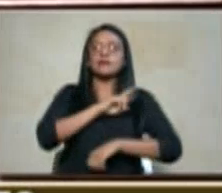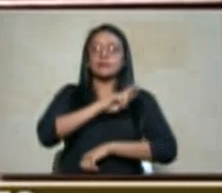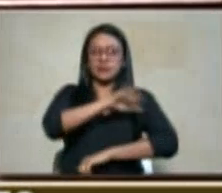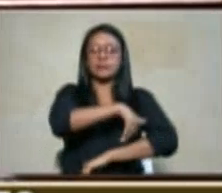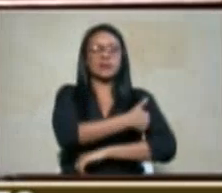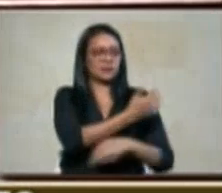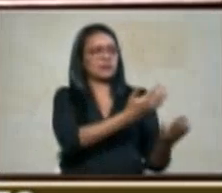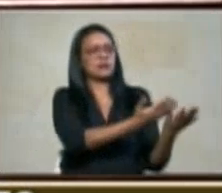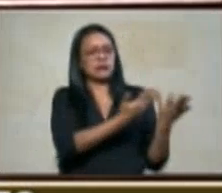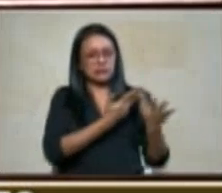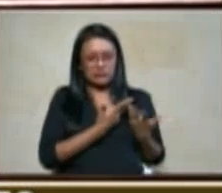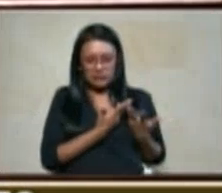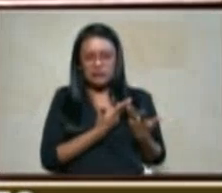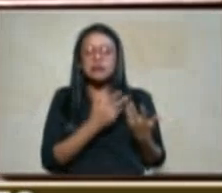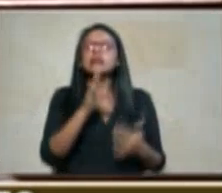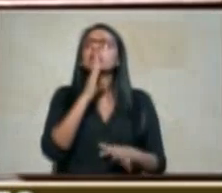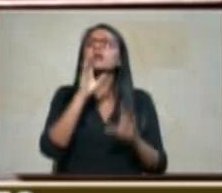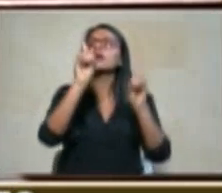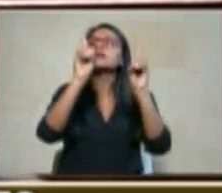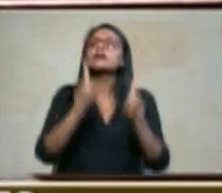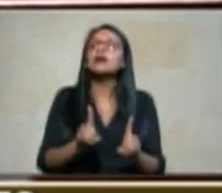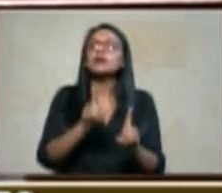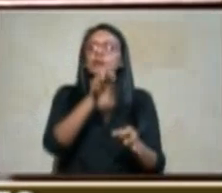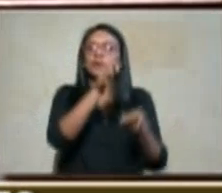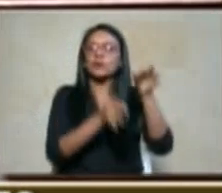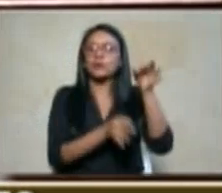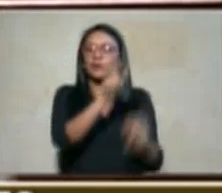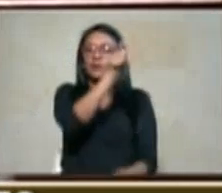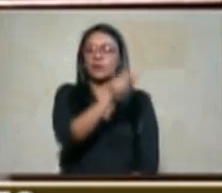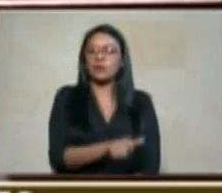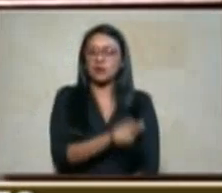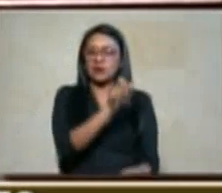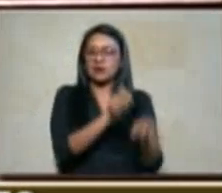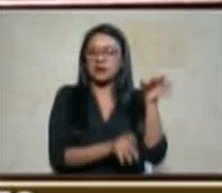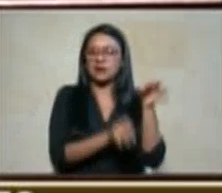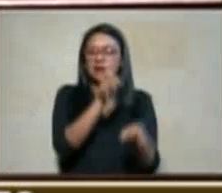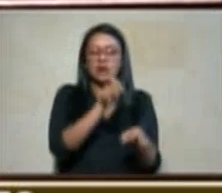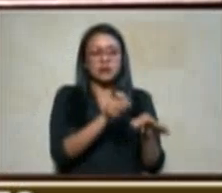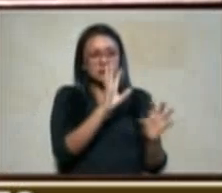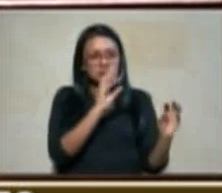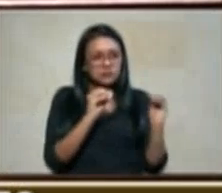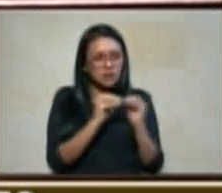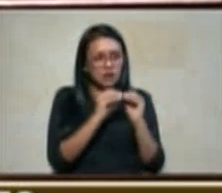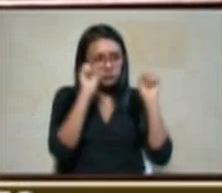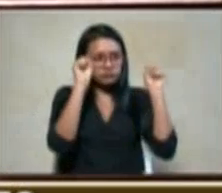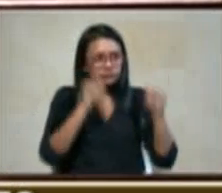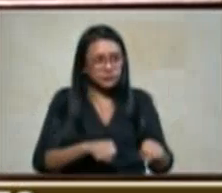viceministro, quien toma las decisiones es un juez a partir de una